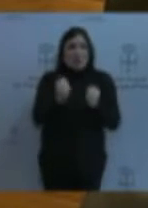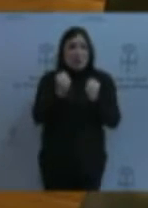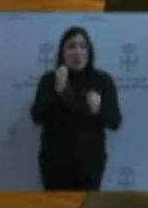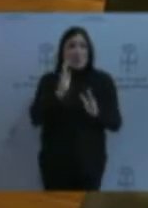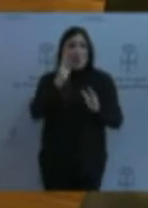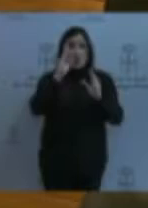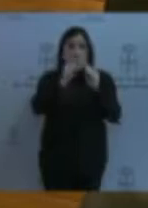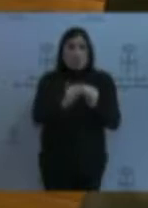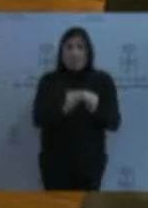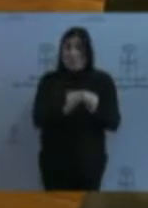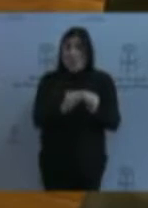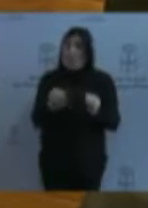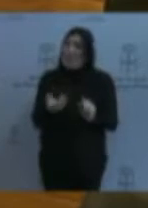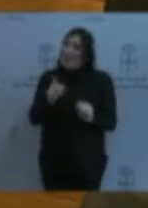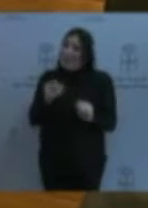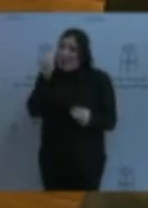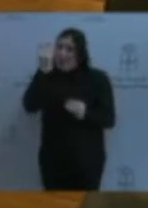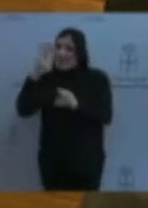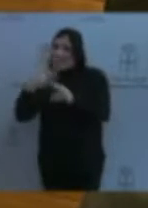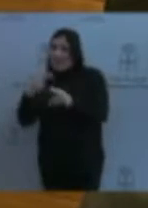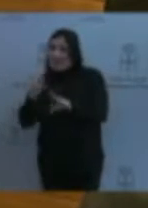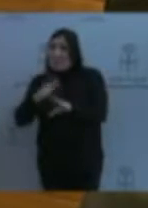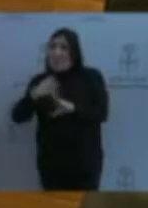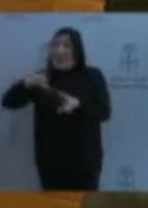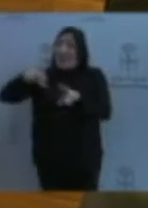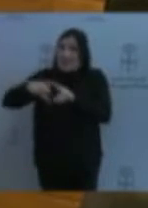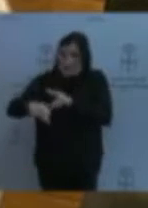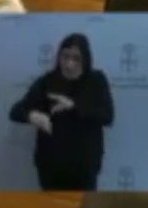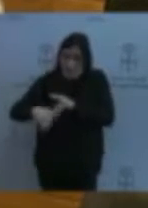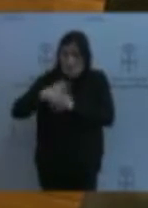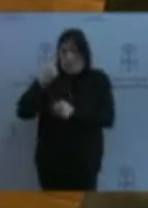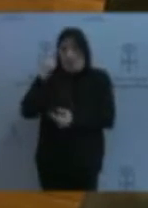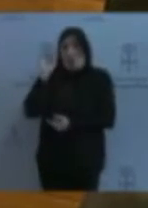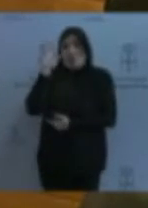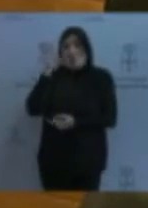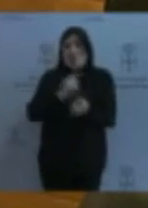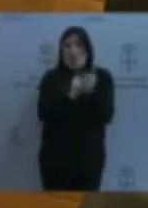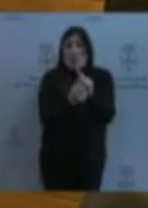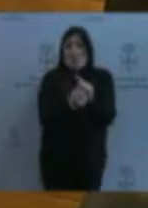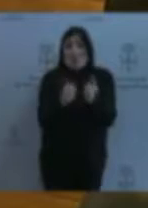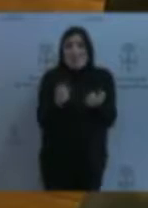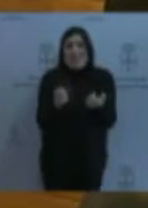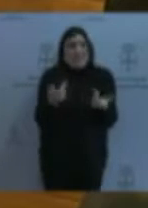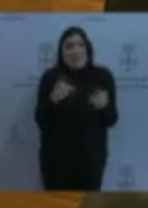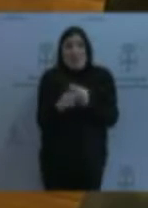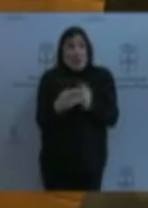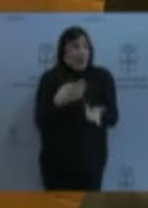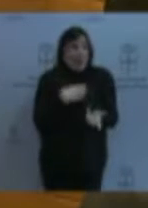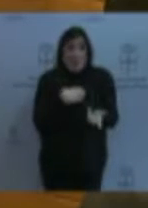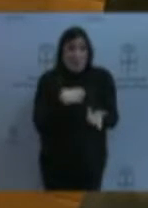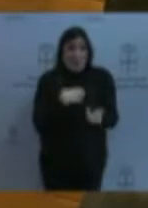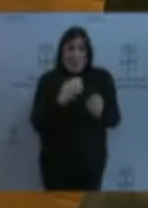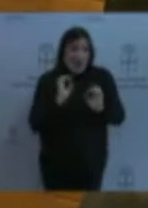porque sabemos que este cambio climático ha venido para quedarse. Por otra parte, hay que ser valientes y exigimos que en las